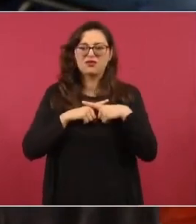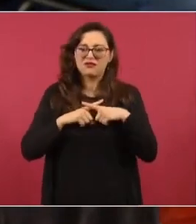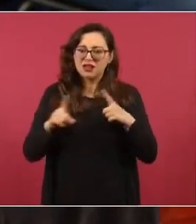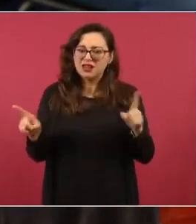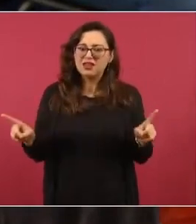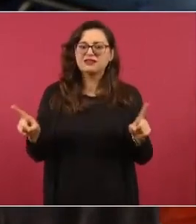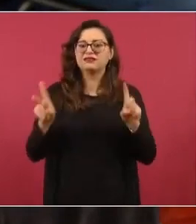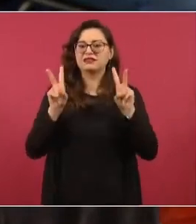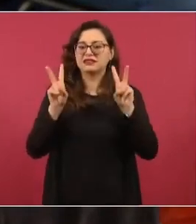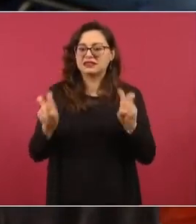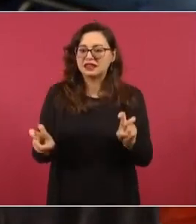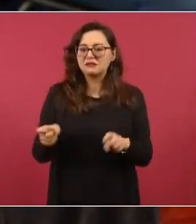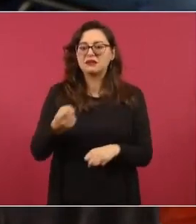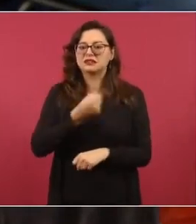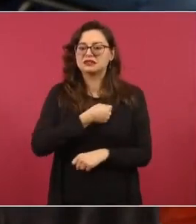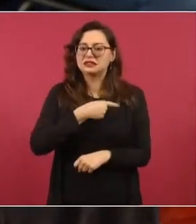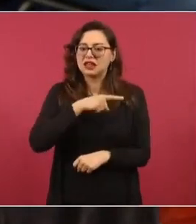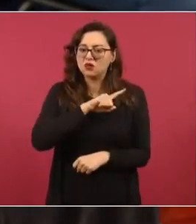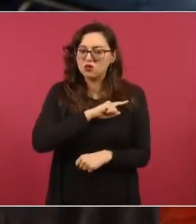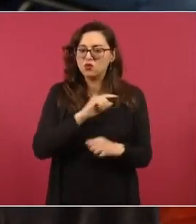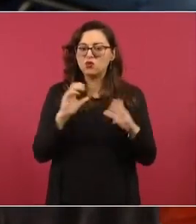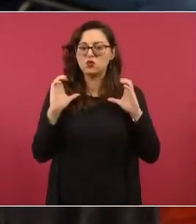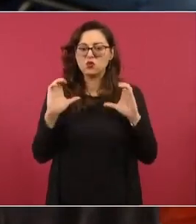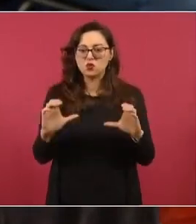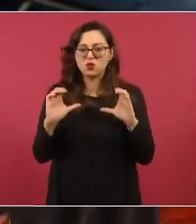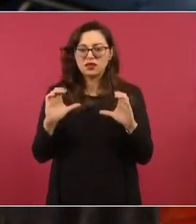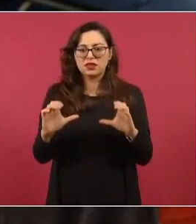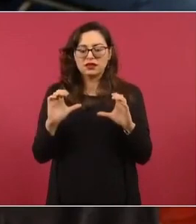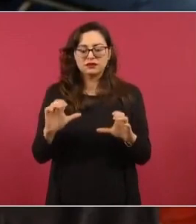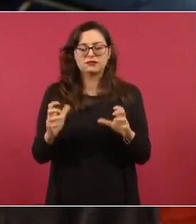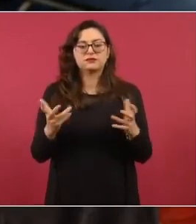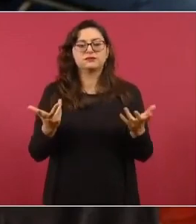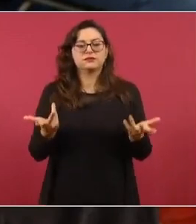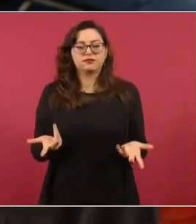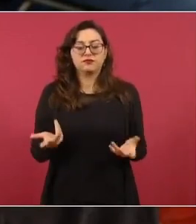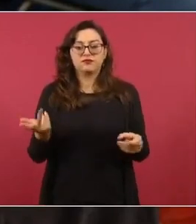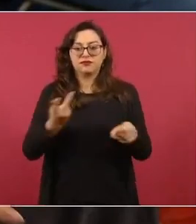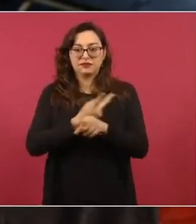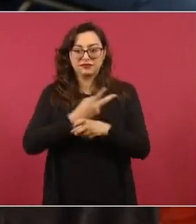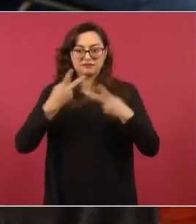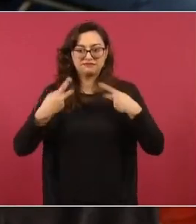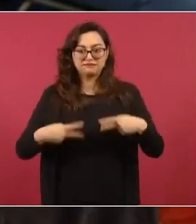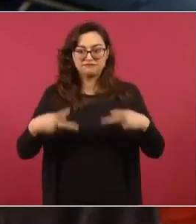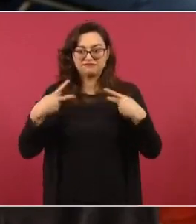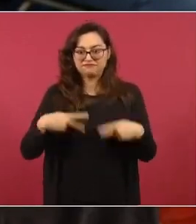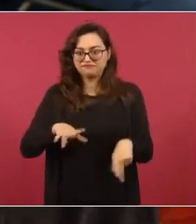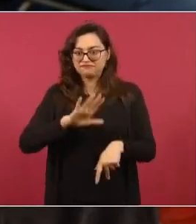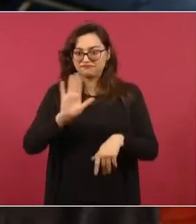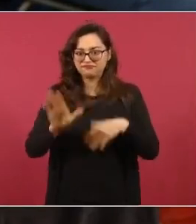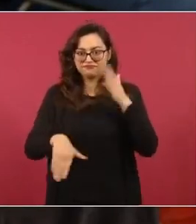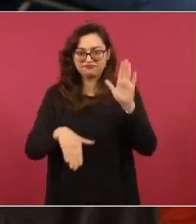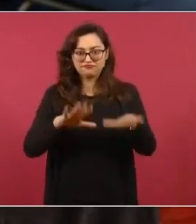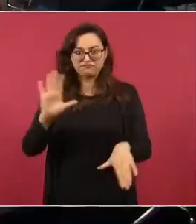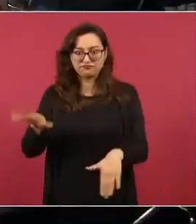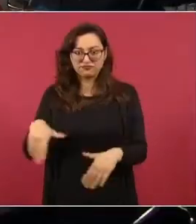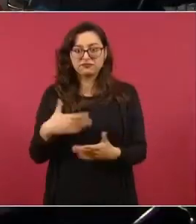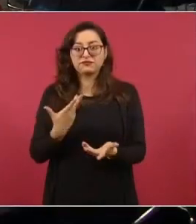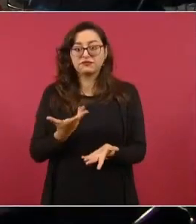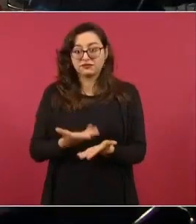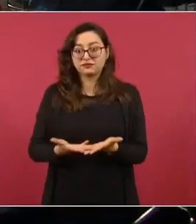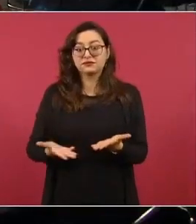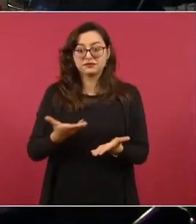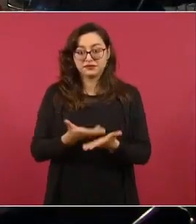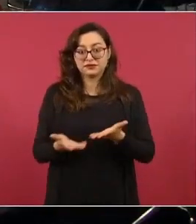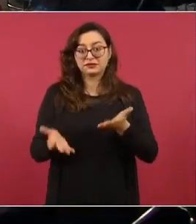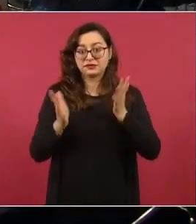palabra que suena fuerte, pero cuando se pierden muchas vidas. También hoy en día se conoce, o bueno, ya se